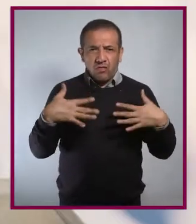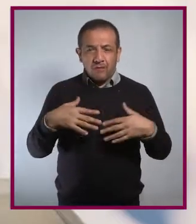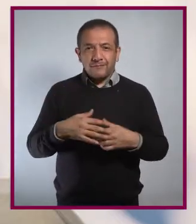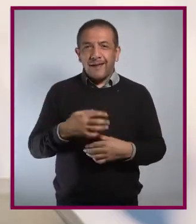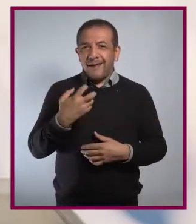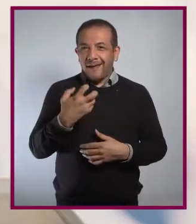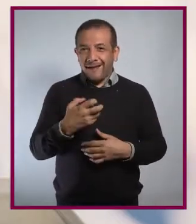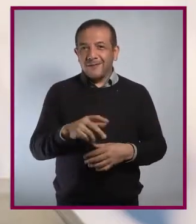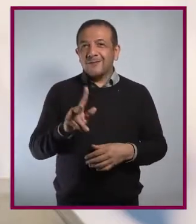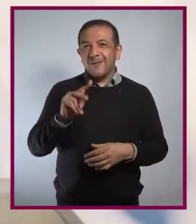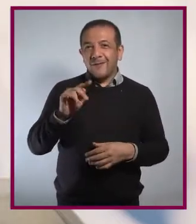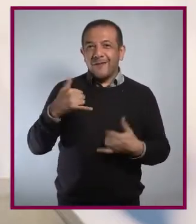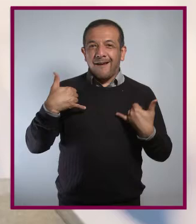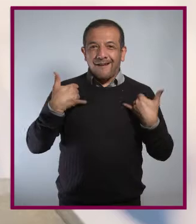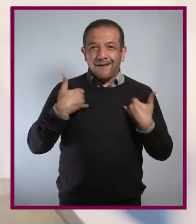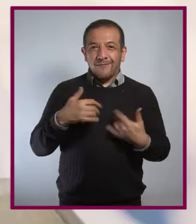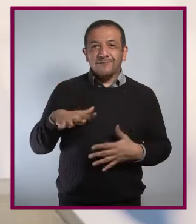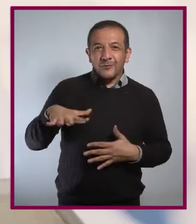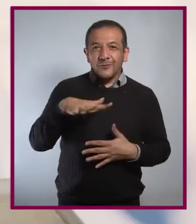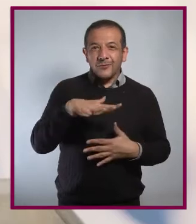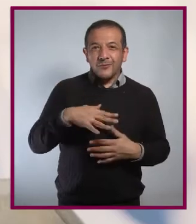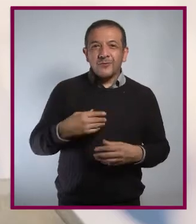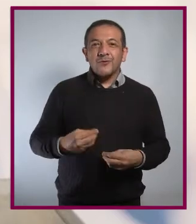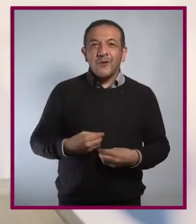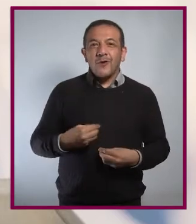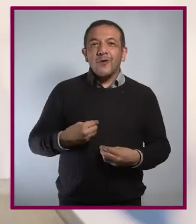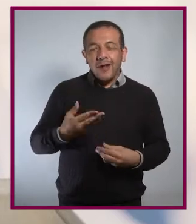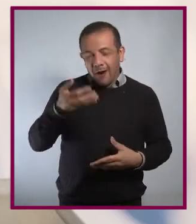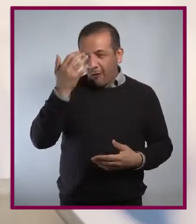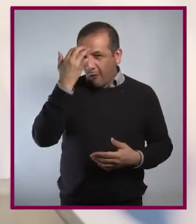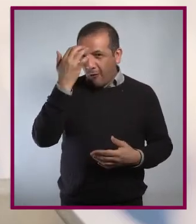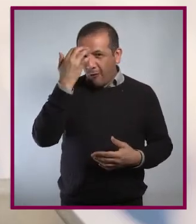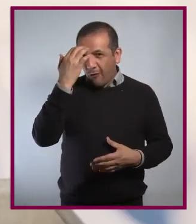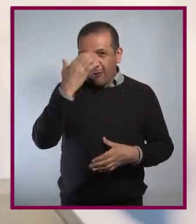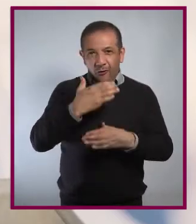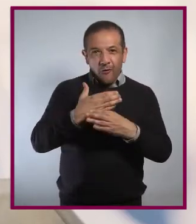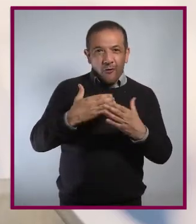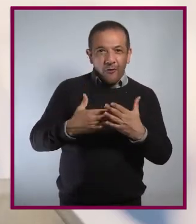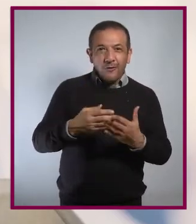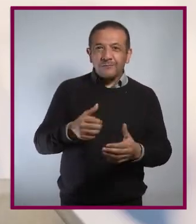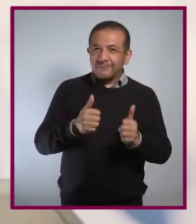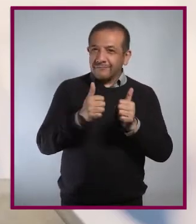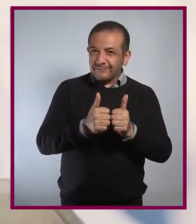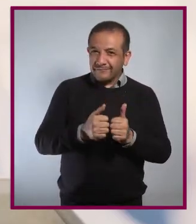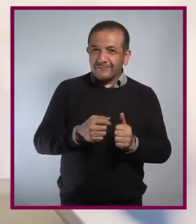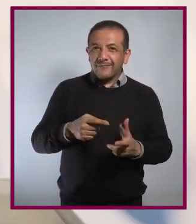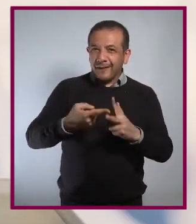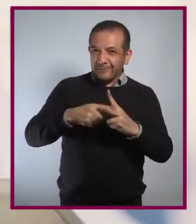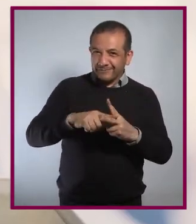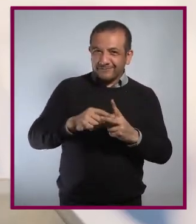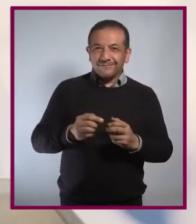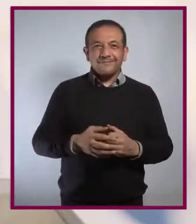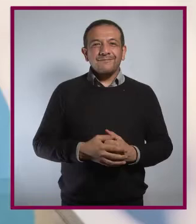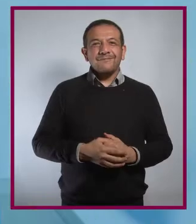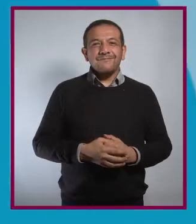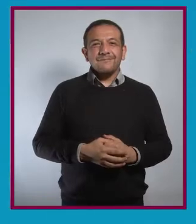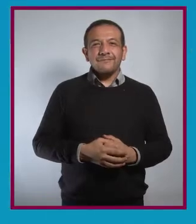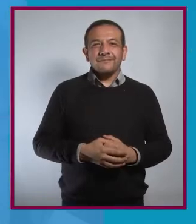Esto y más en Jóvenes en TV, un espacio de reflexión y construcción de conocimiento. Quédense con nosotros, comenzamos.